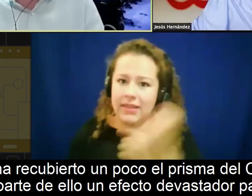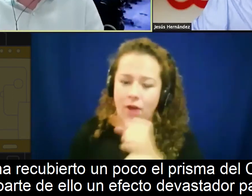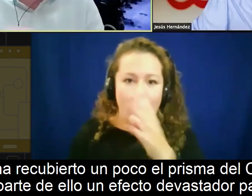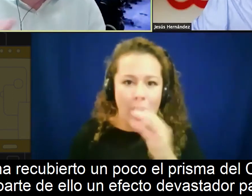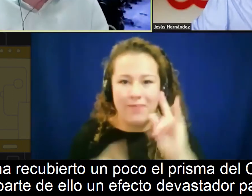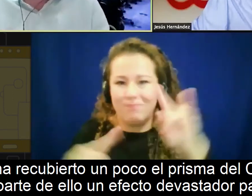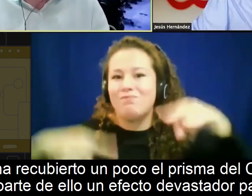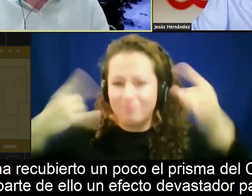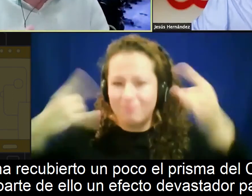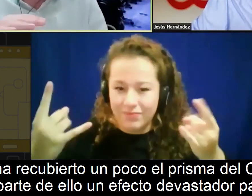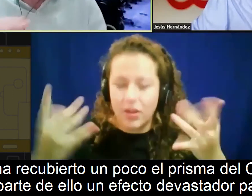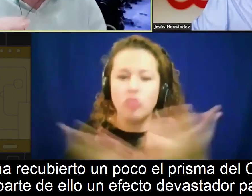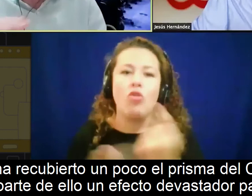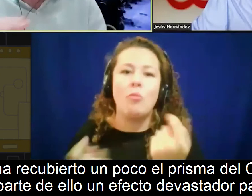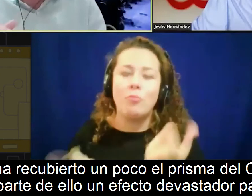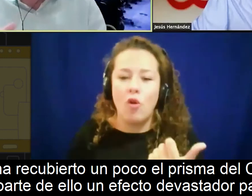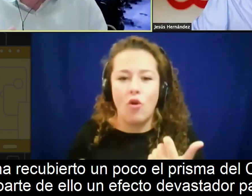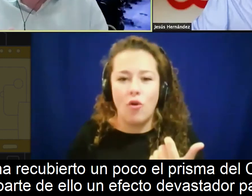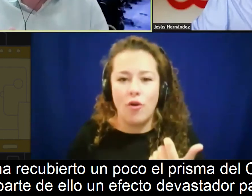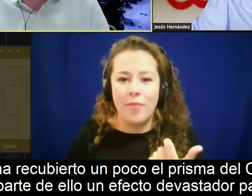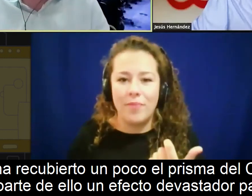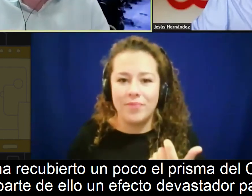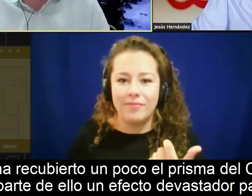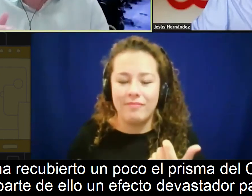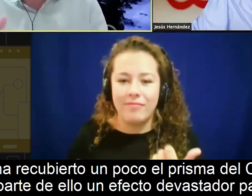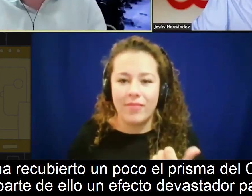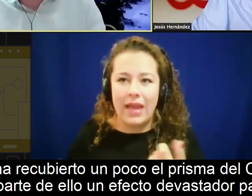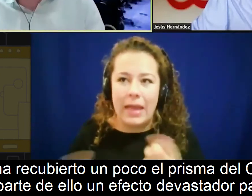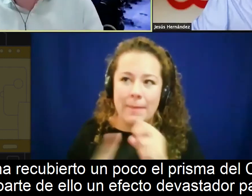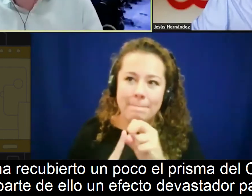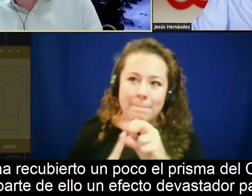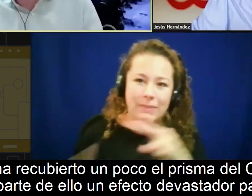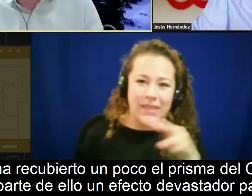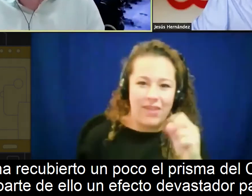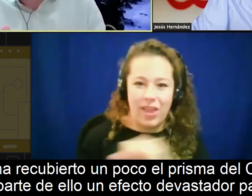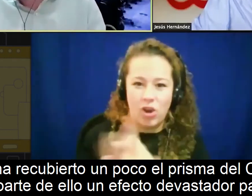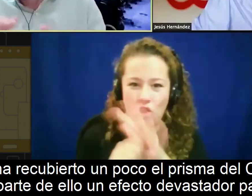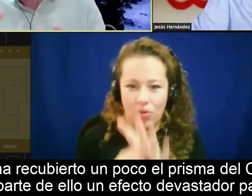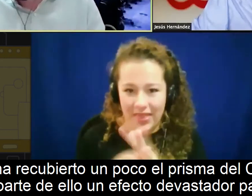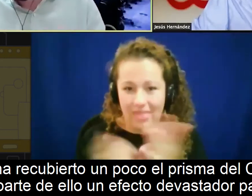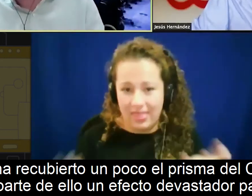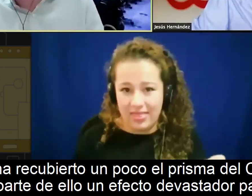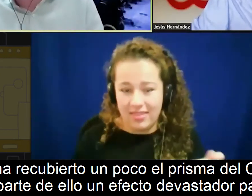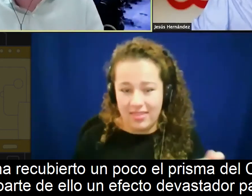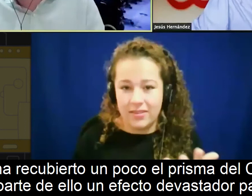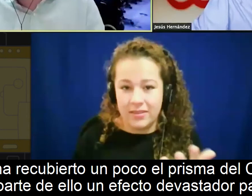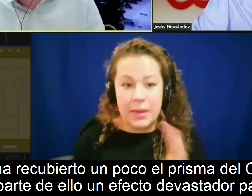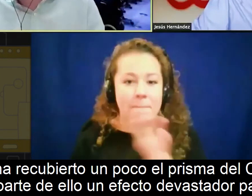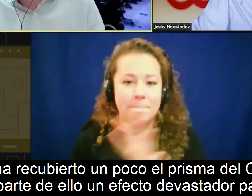ha recubierto un poco el prisma ahora del COVID, que ha tenido la mayor